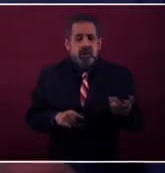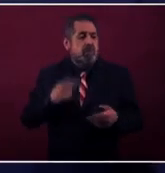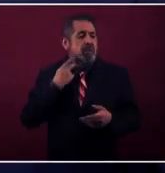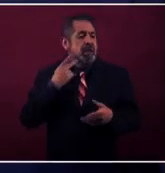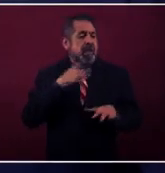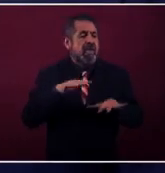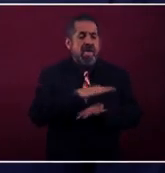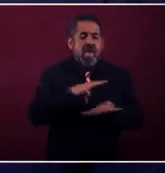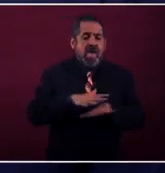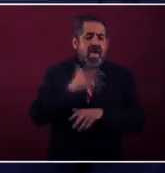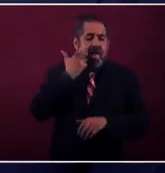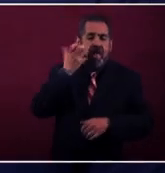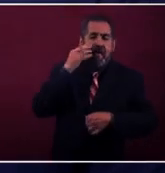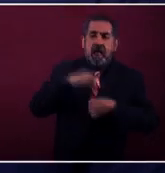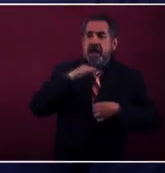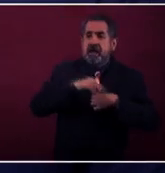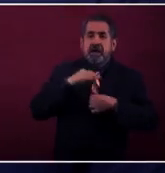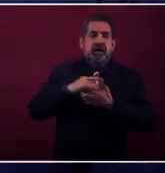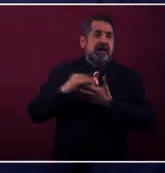políticos electorales.